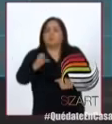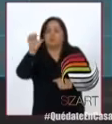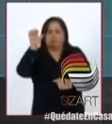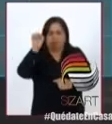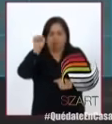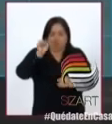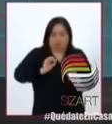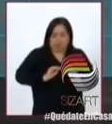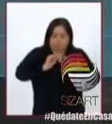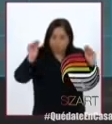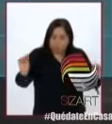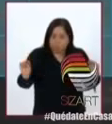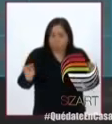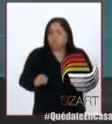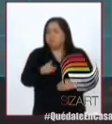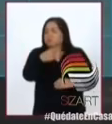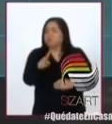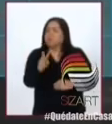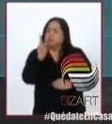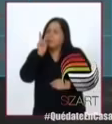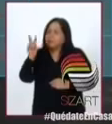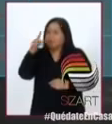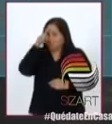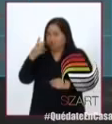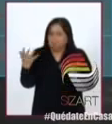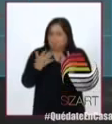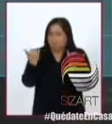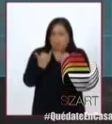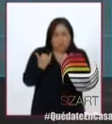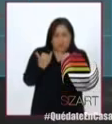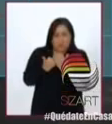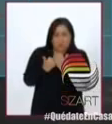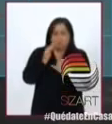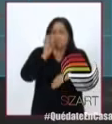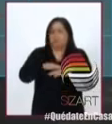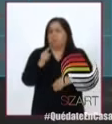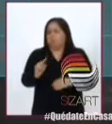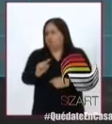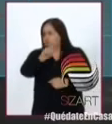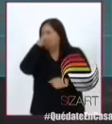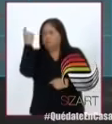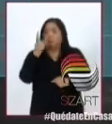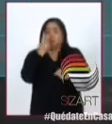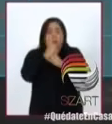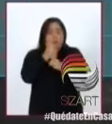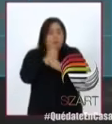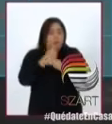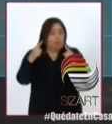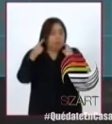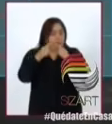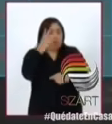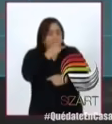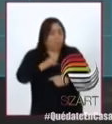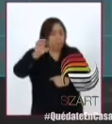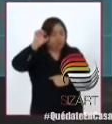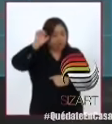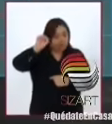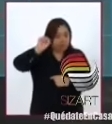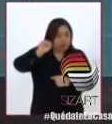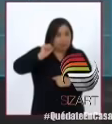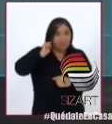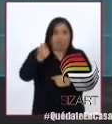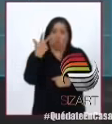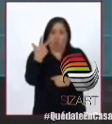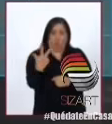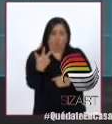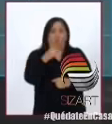metros. Observa que para hacer esta operación es más fácil primero dividir 360 entre